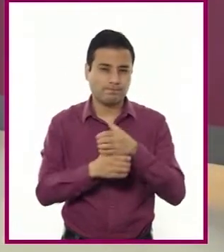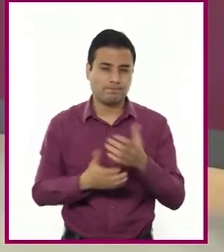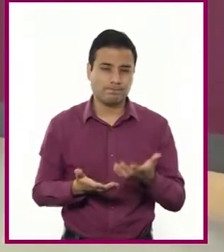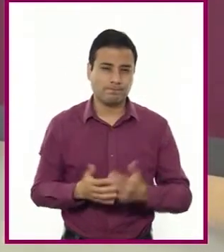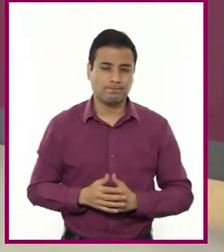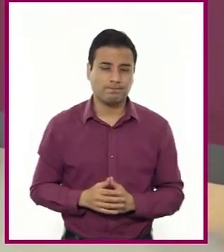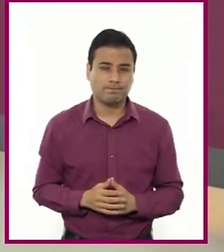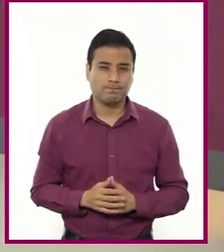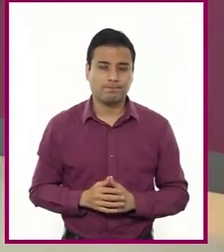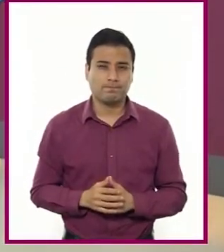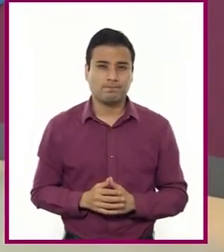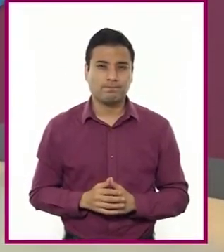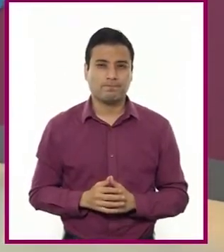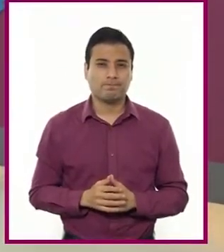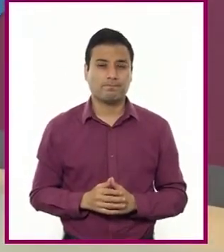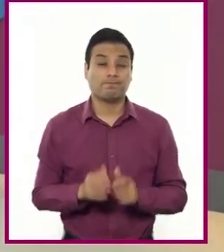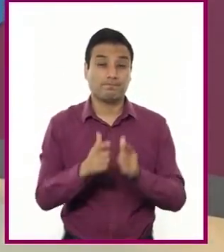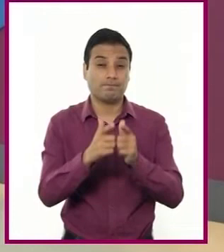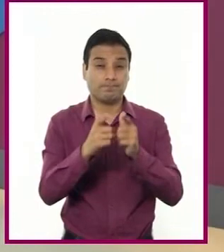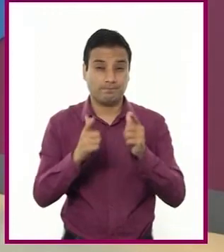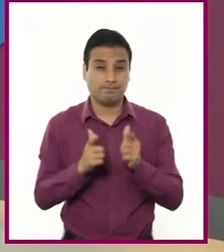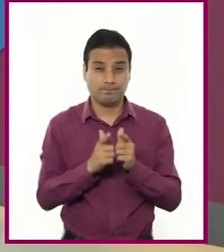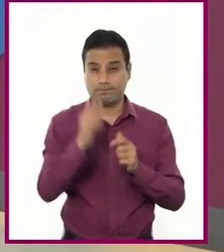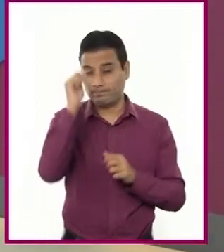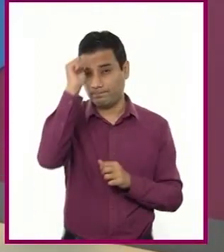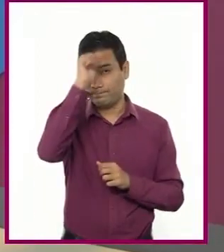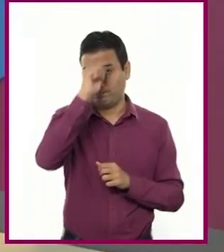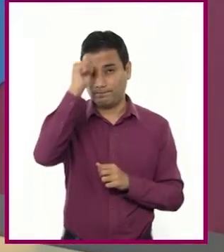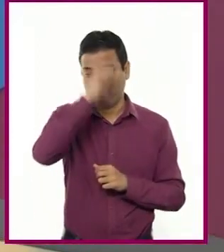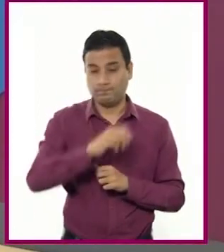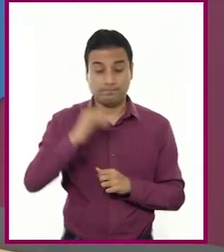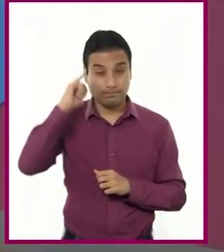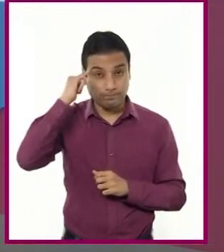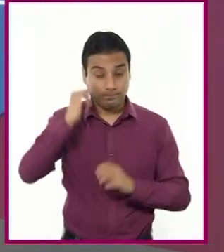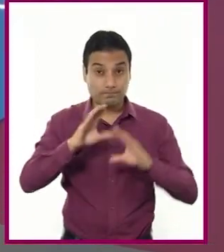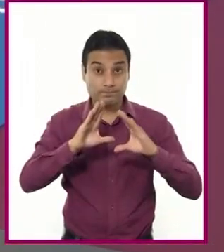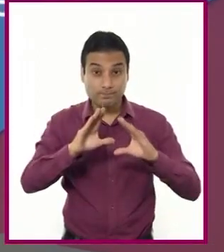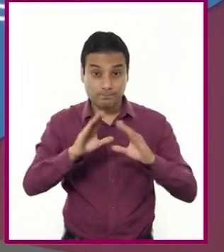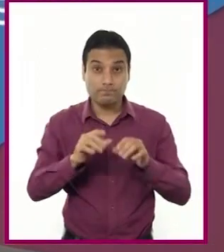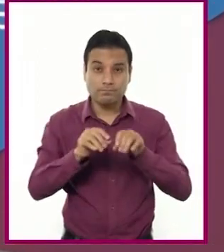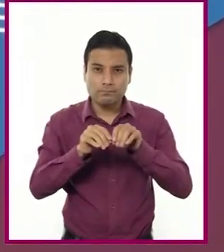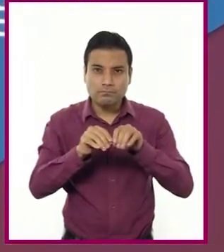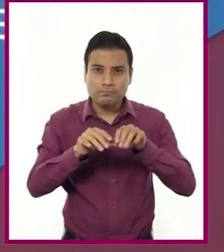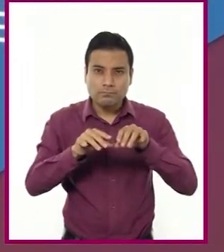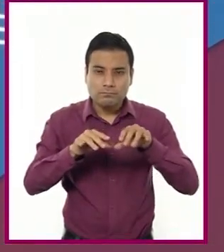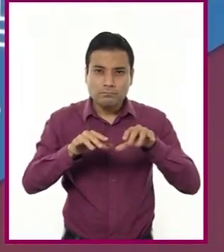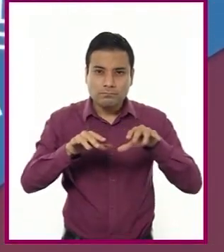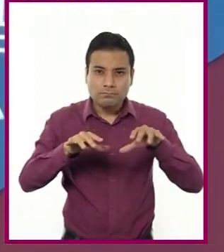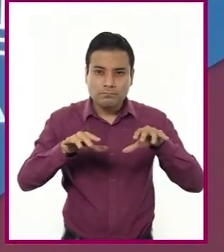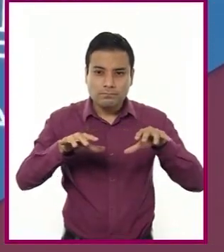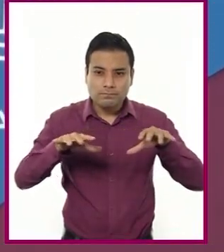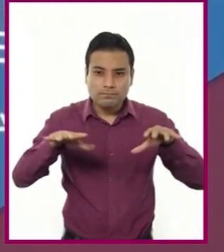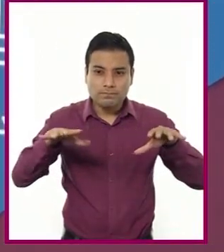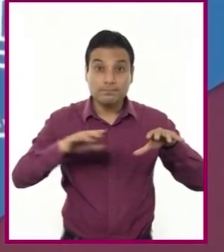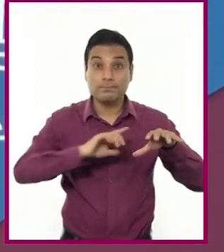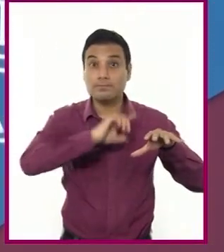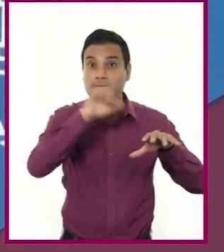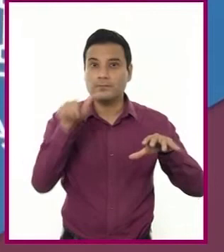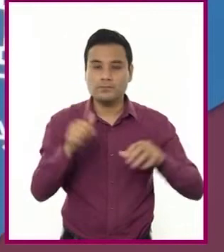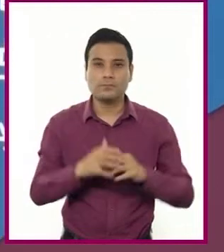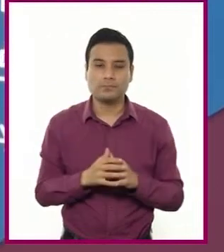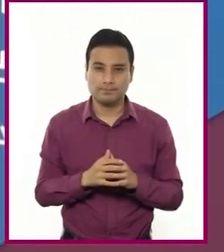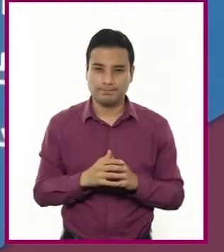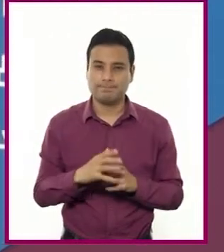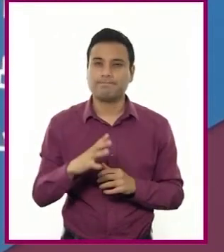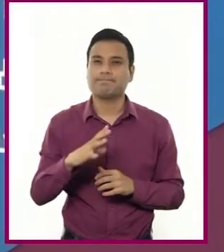La influencia de las órdenes religiosas sobre la población novohispana fue creciendo con el tiempo, a tal punto que generó tensión